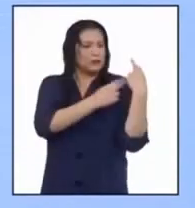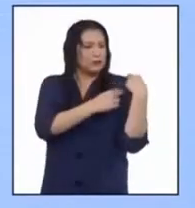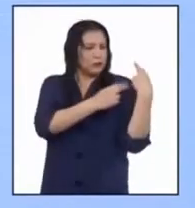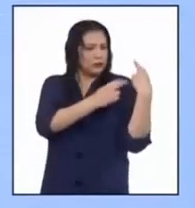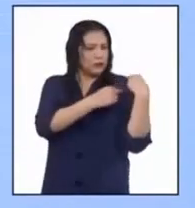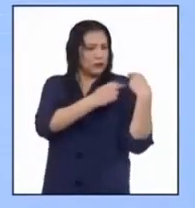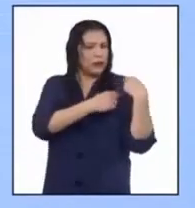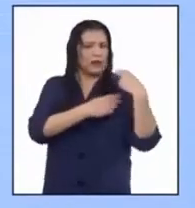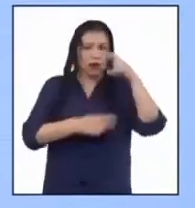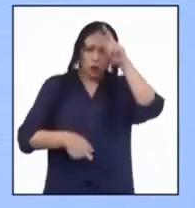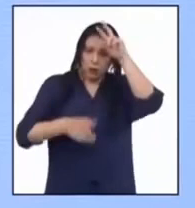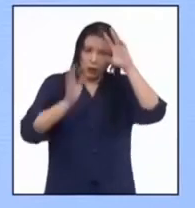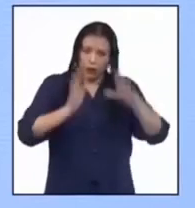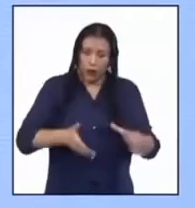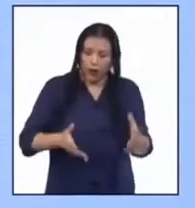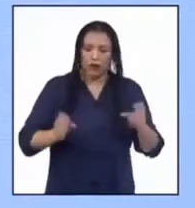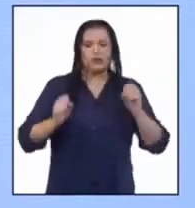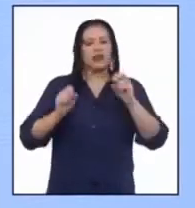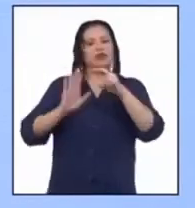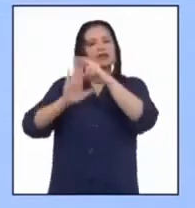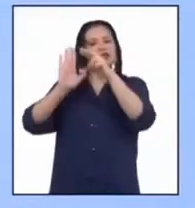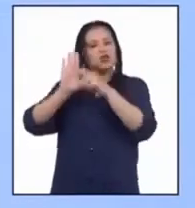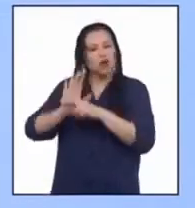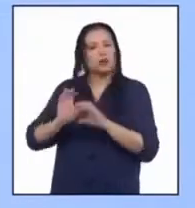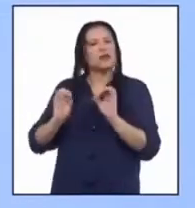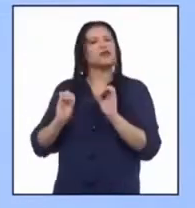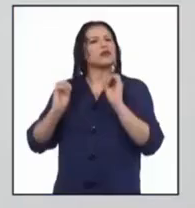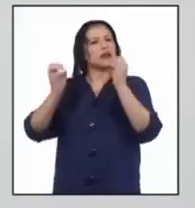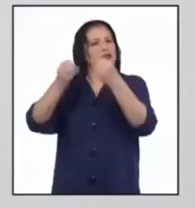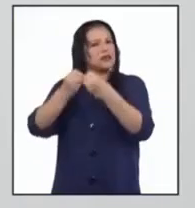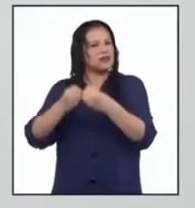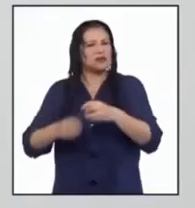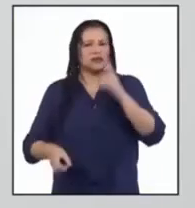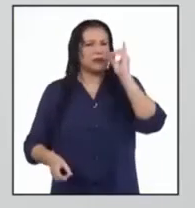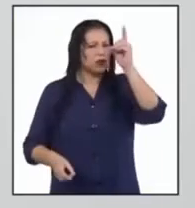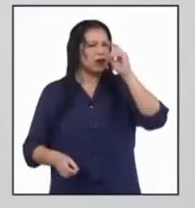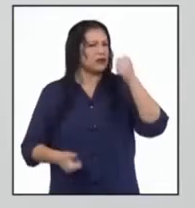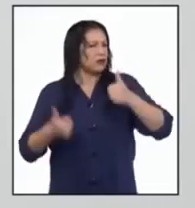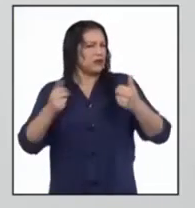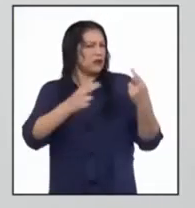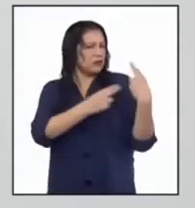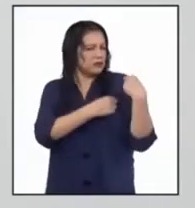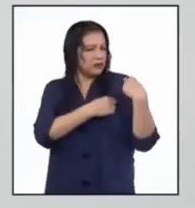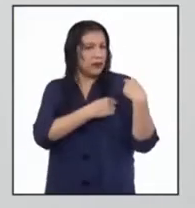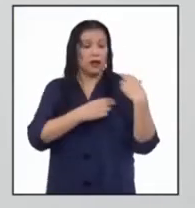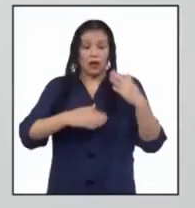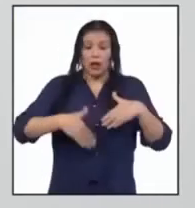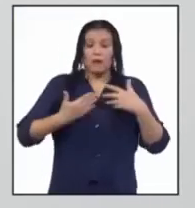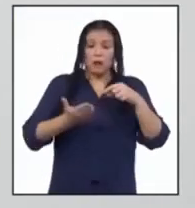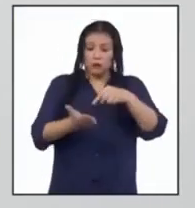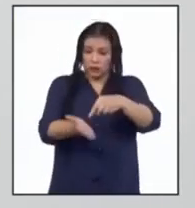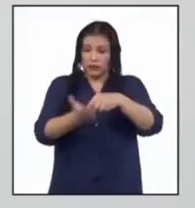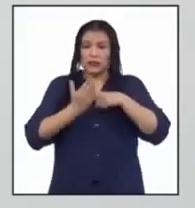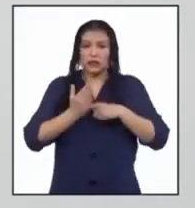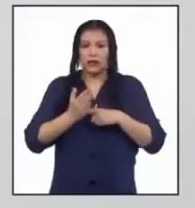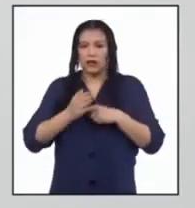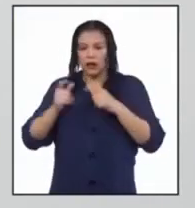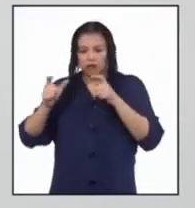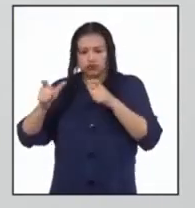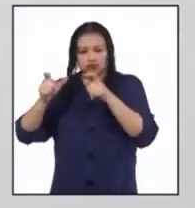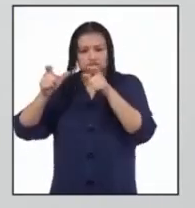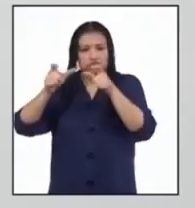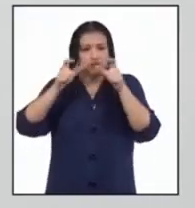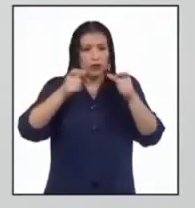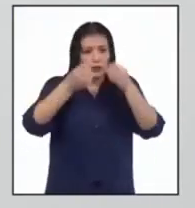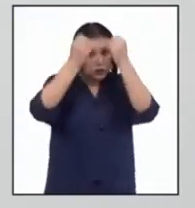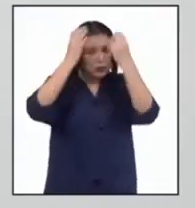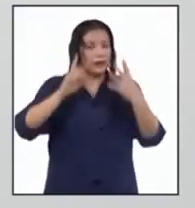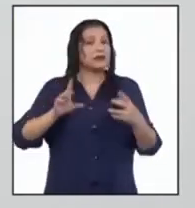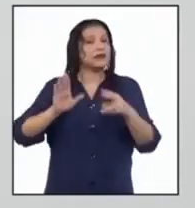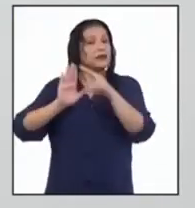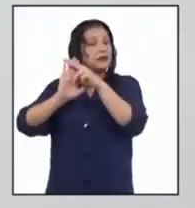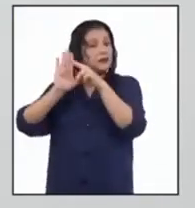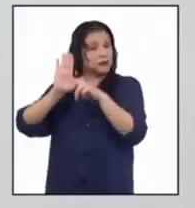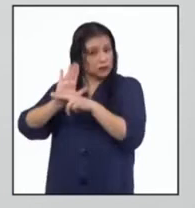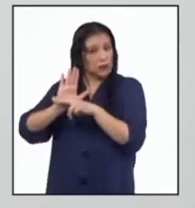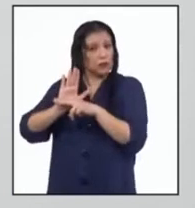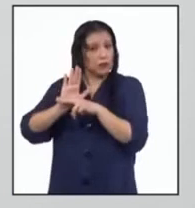las normas, las instituciones y la democracia? Podemos exigir la fiscalización del cumplimiento de las